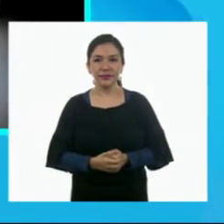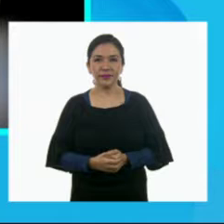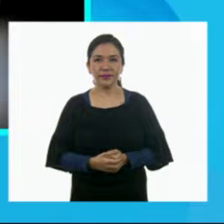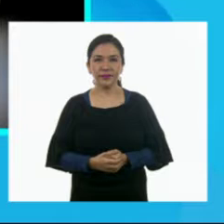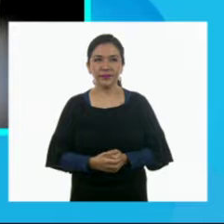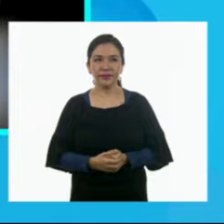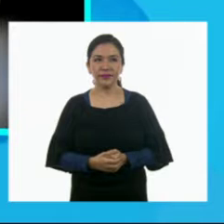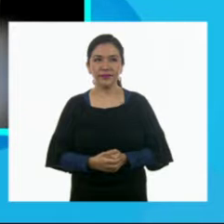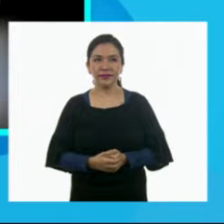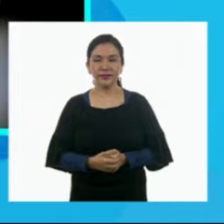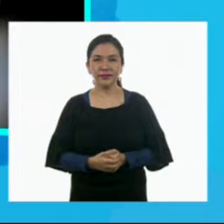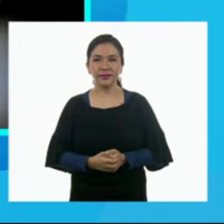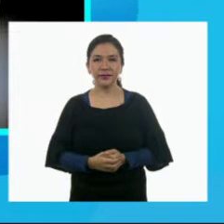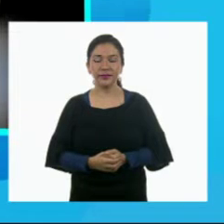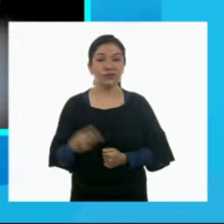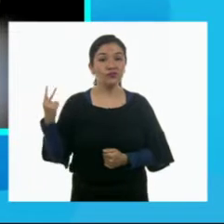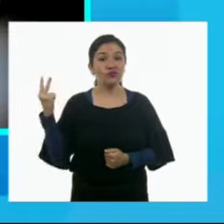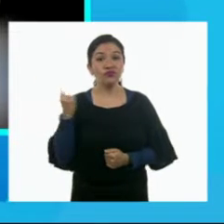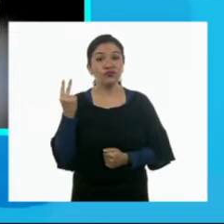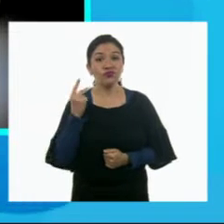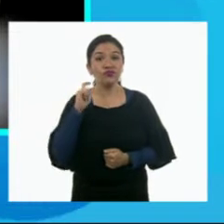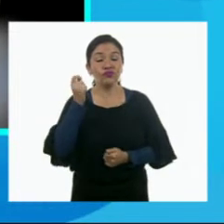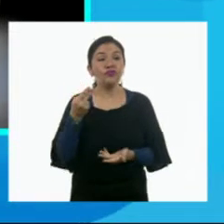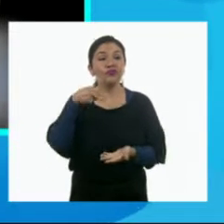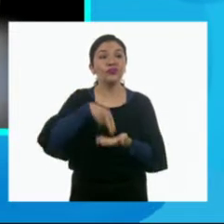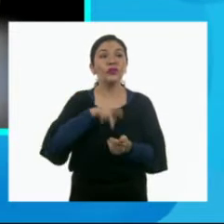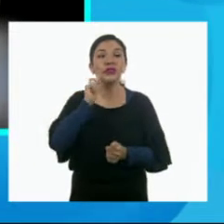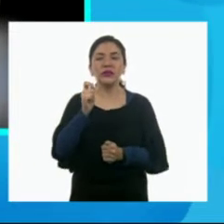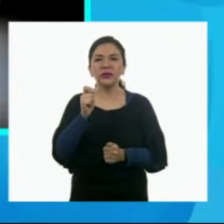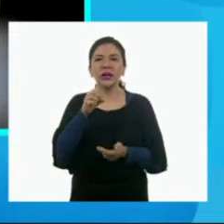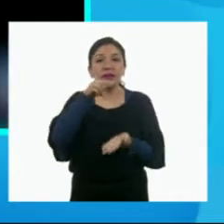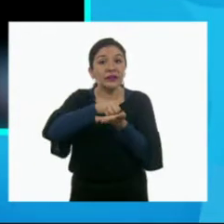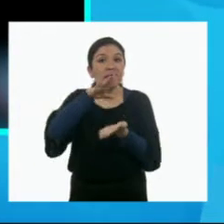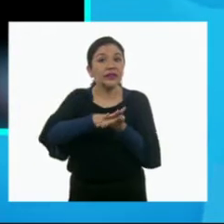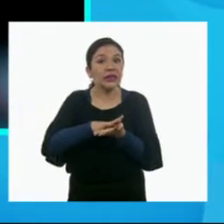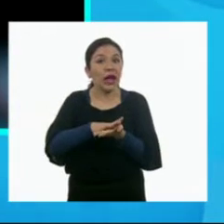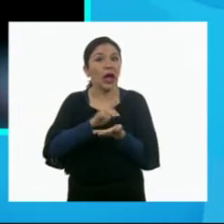Alan y Steve están en La Cita Misteriosa.